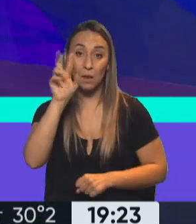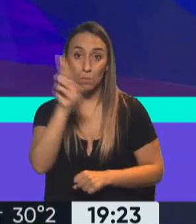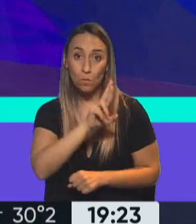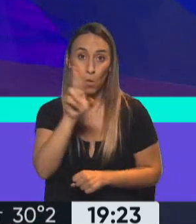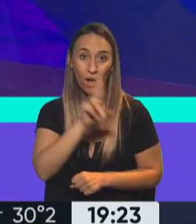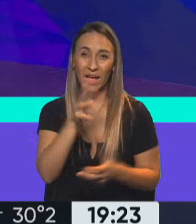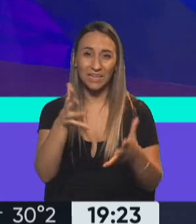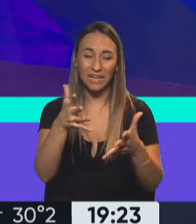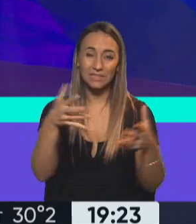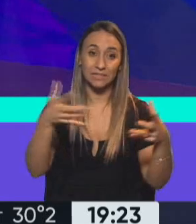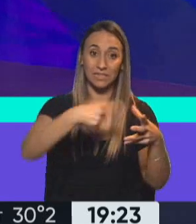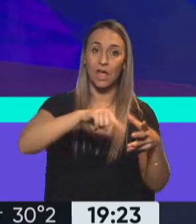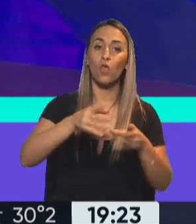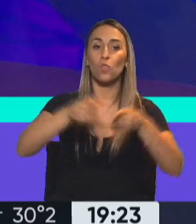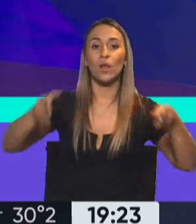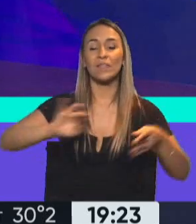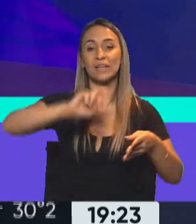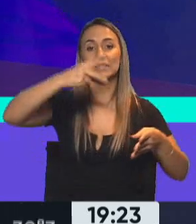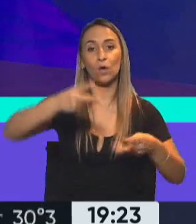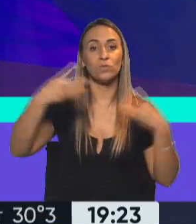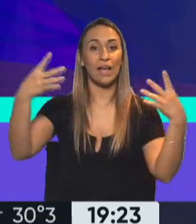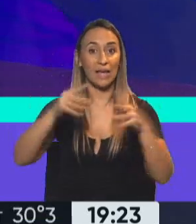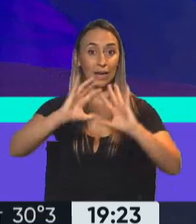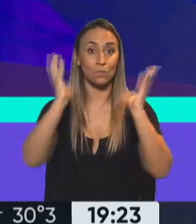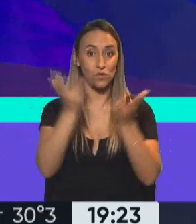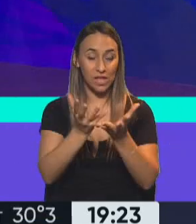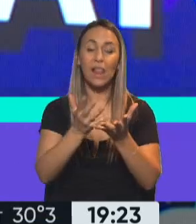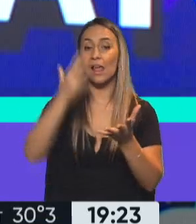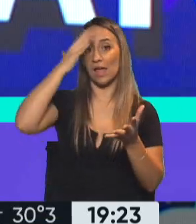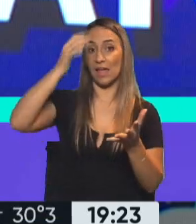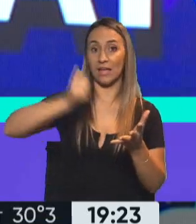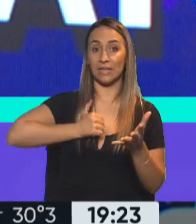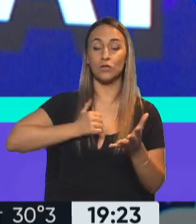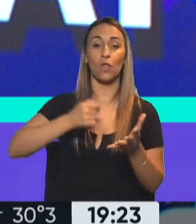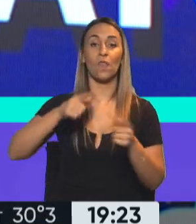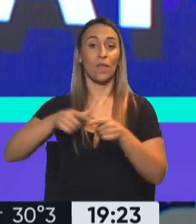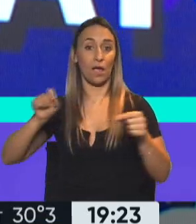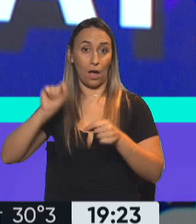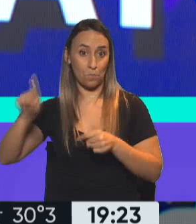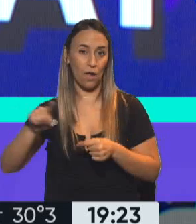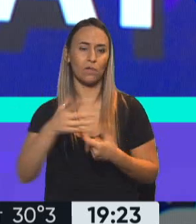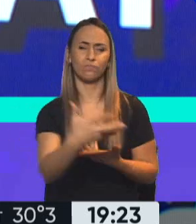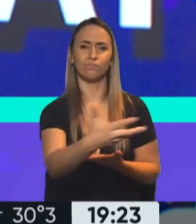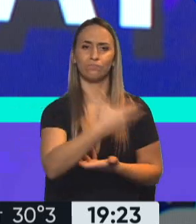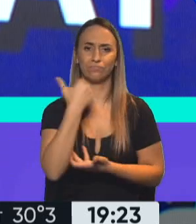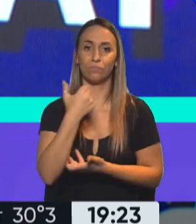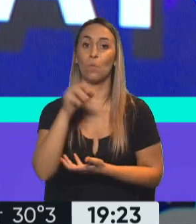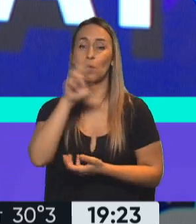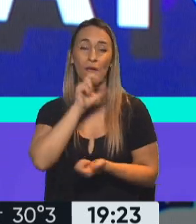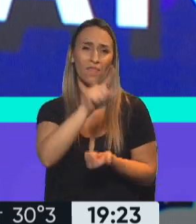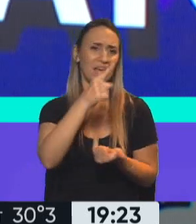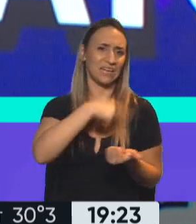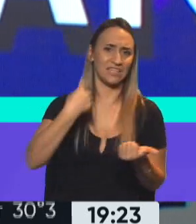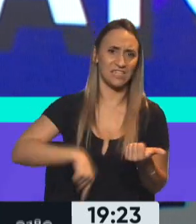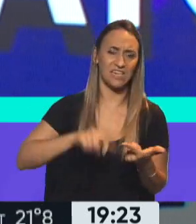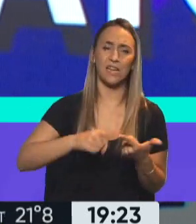la Segunda Guerra Mundial fueron esclavizadas sexualmente por el ejército japonés, mujeres que eran de China, de